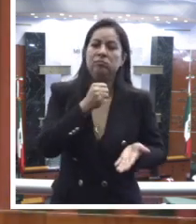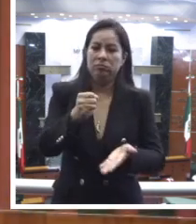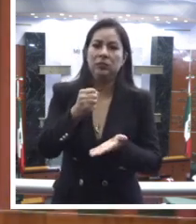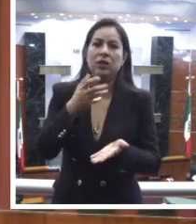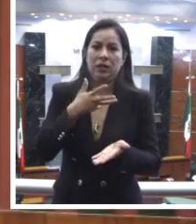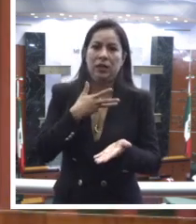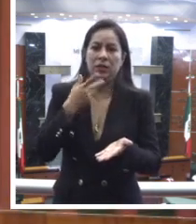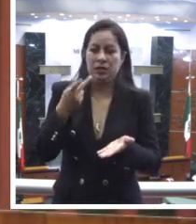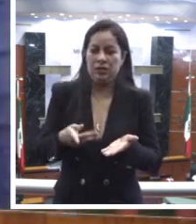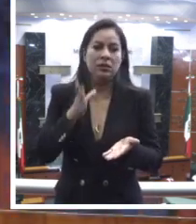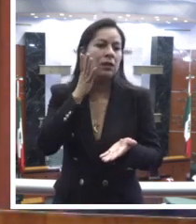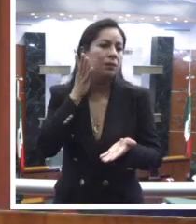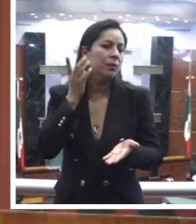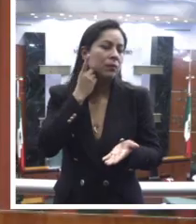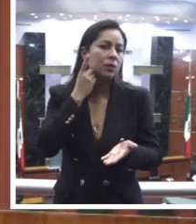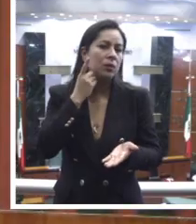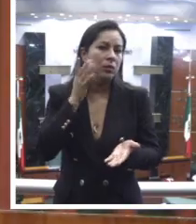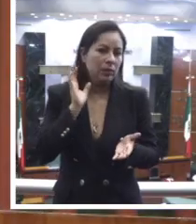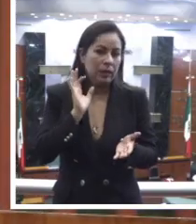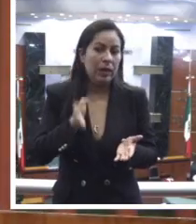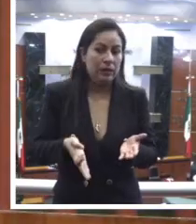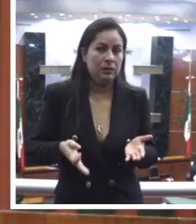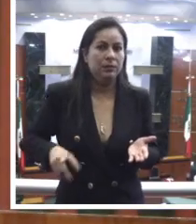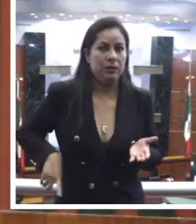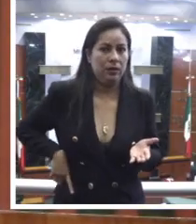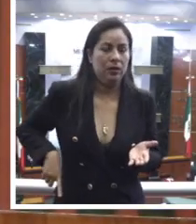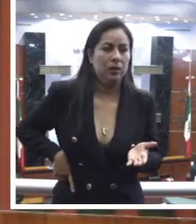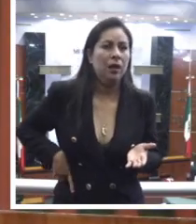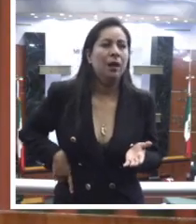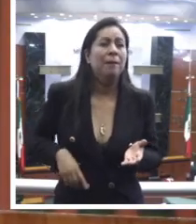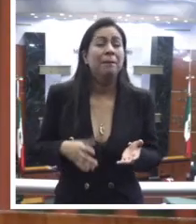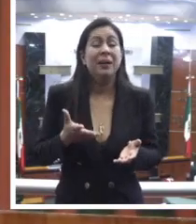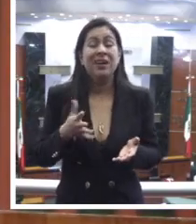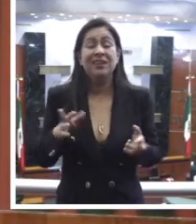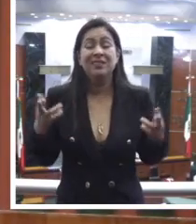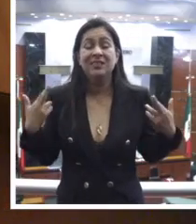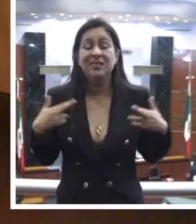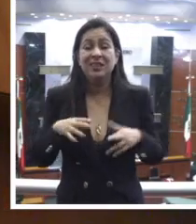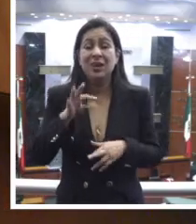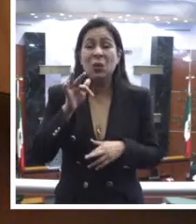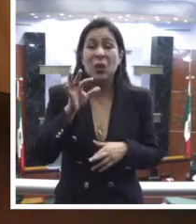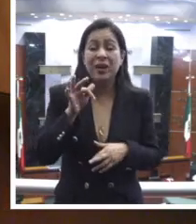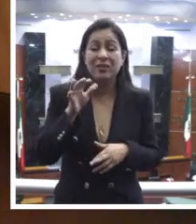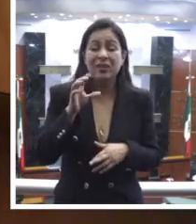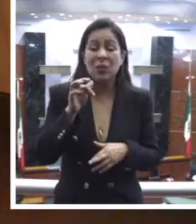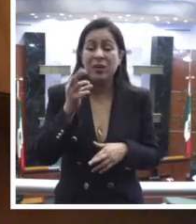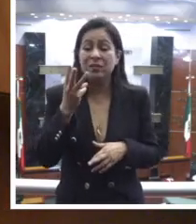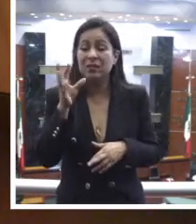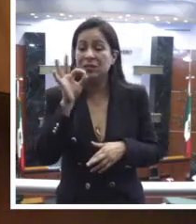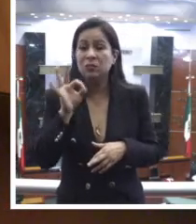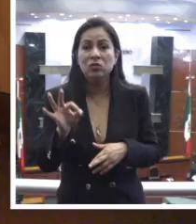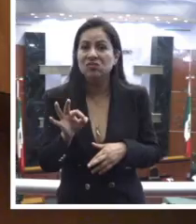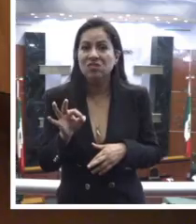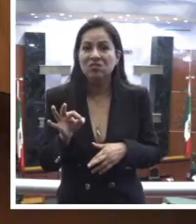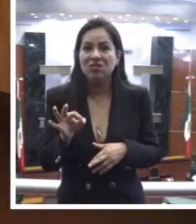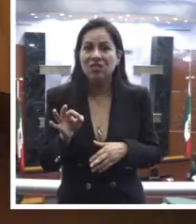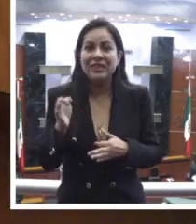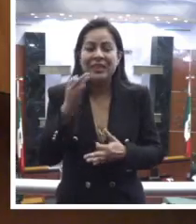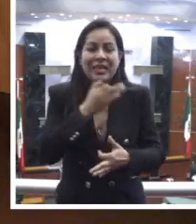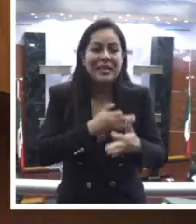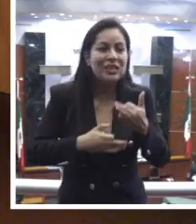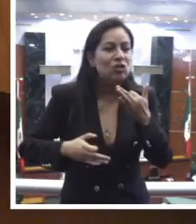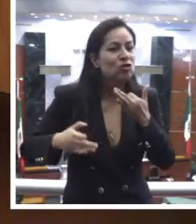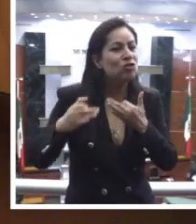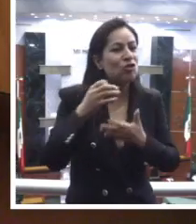esta soberanía la aprueba el gobierno del estado, apenas representa entre el 40 y el 43% de todos